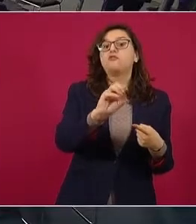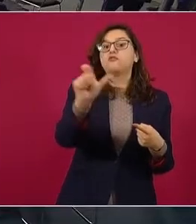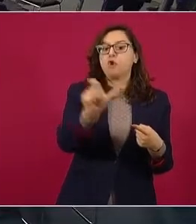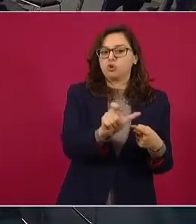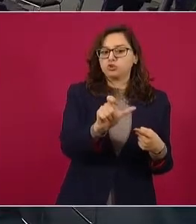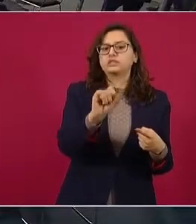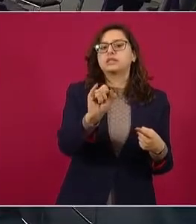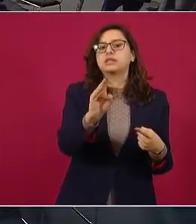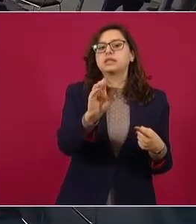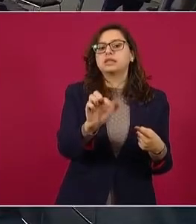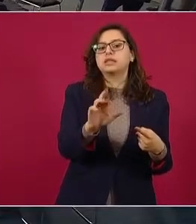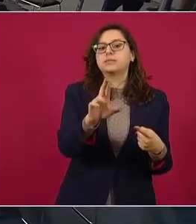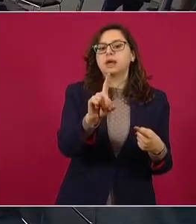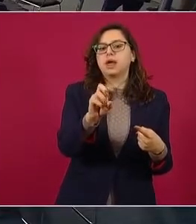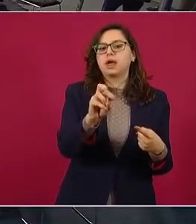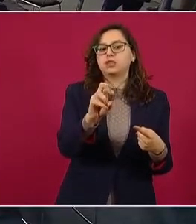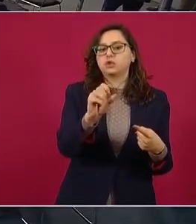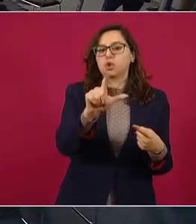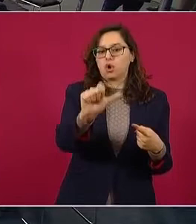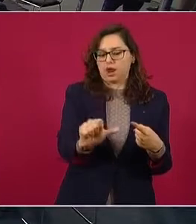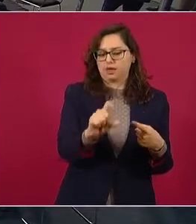¿sí?